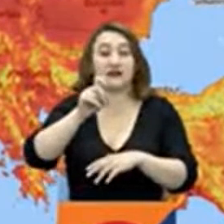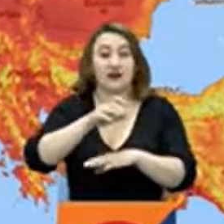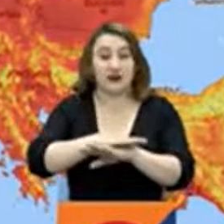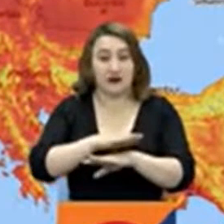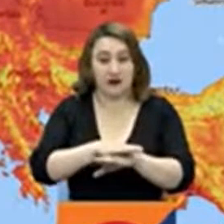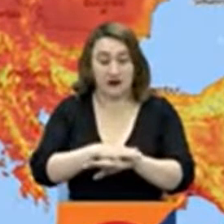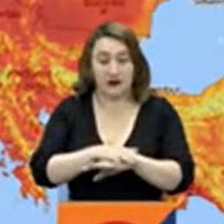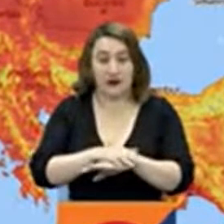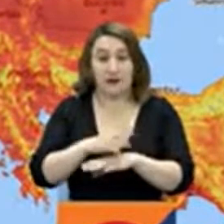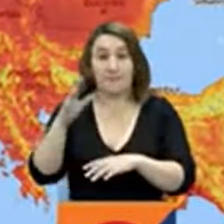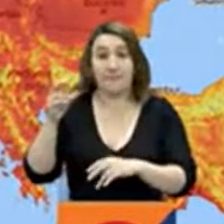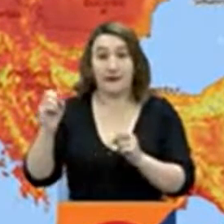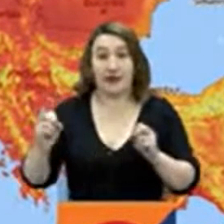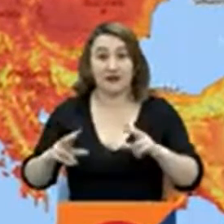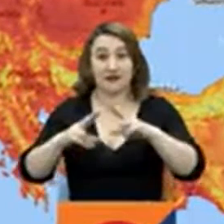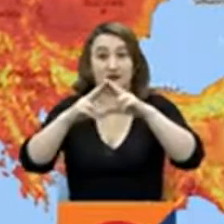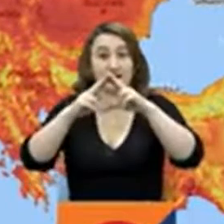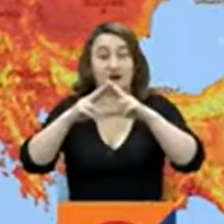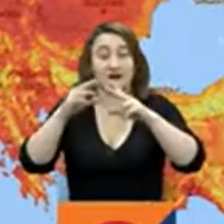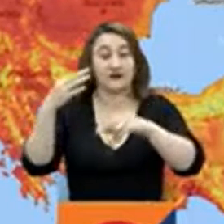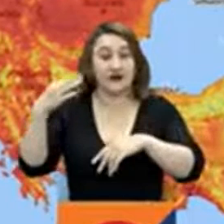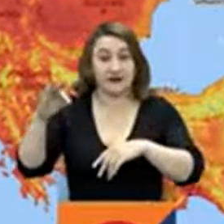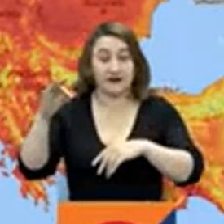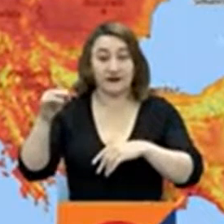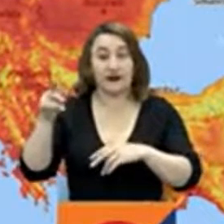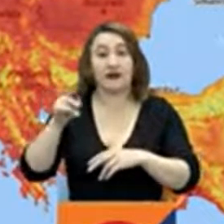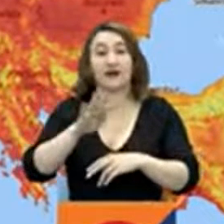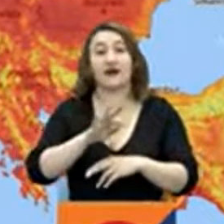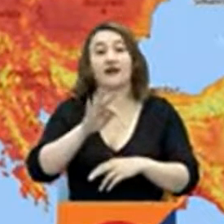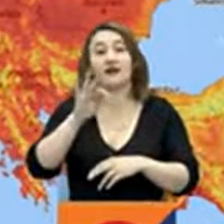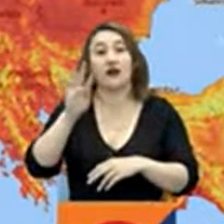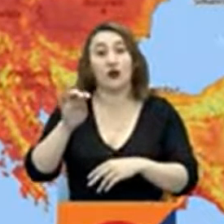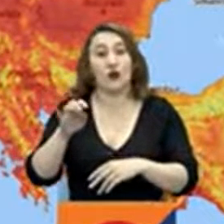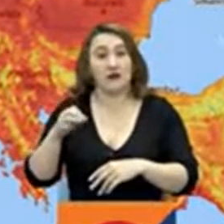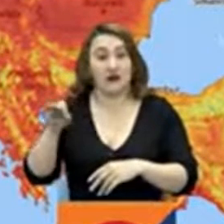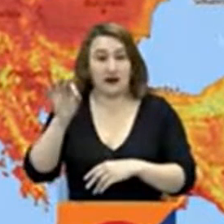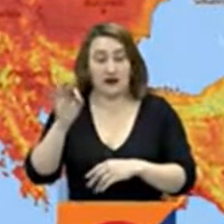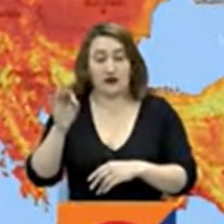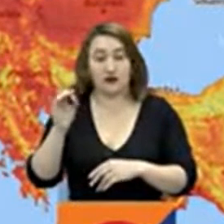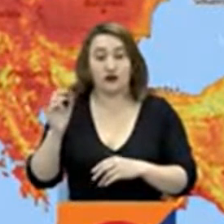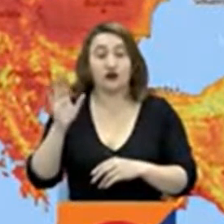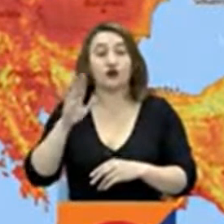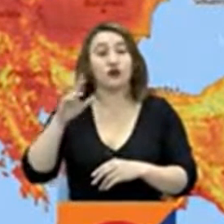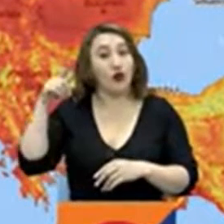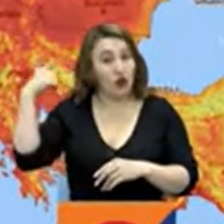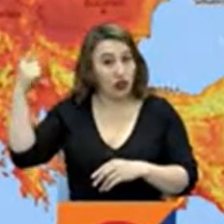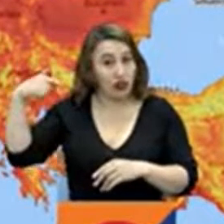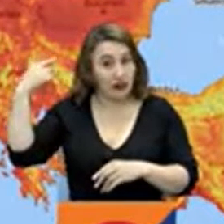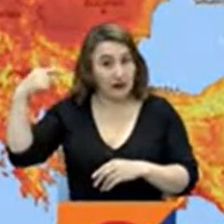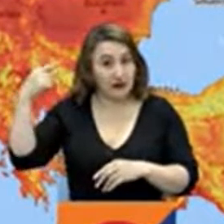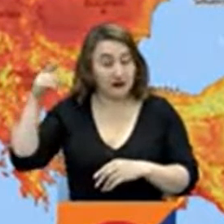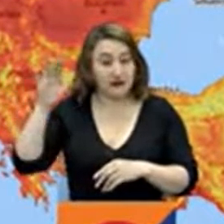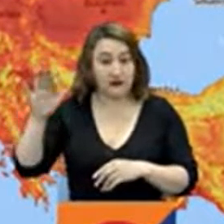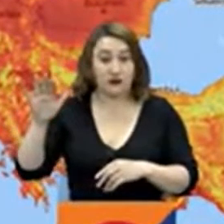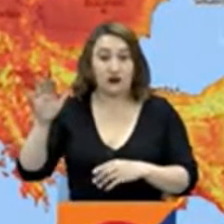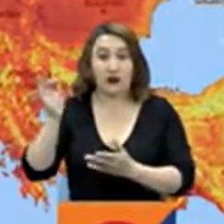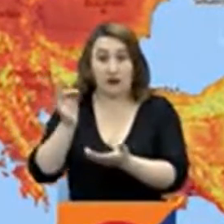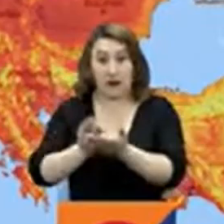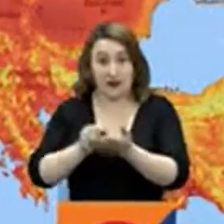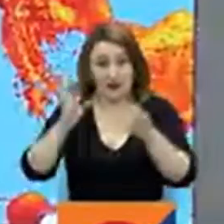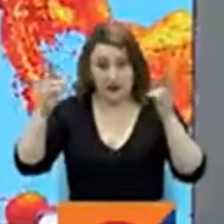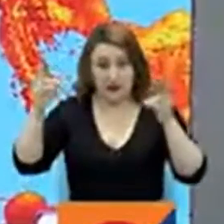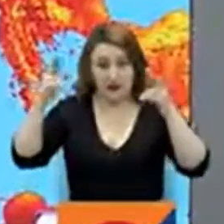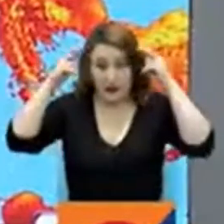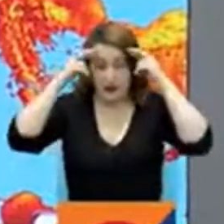la temperatura a esta hora es de 39 grados centígrados. Y en Londres, la capital del Reino Unido, es